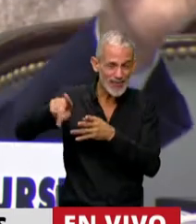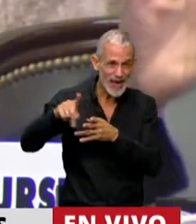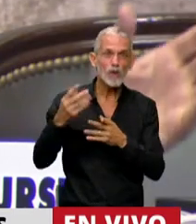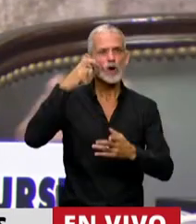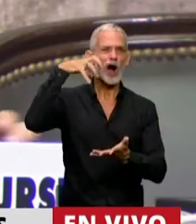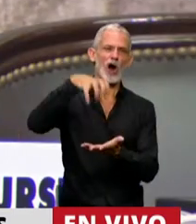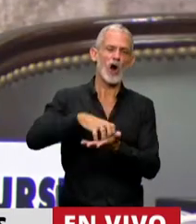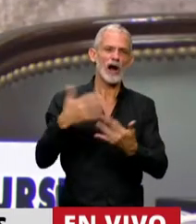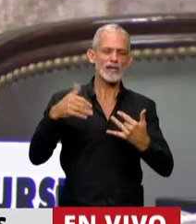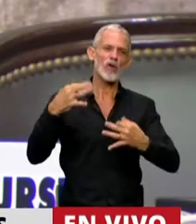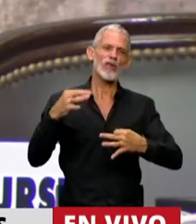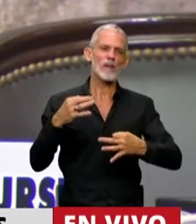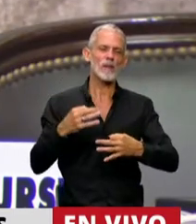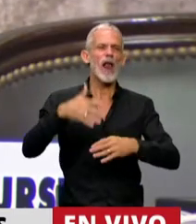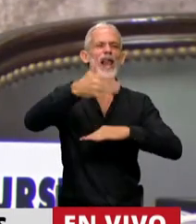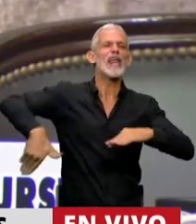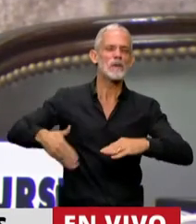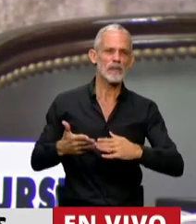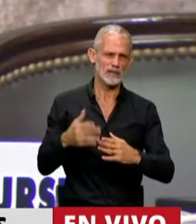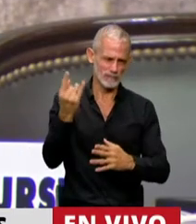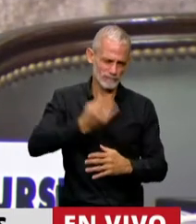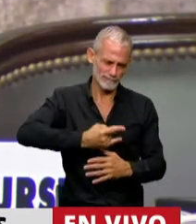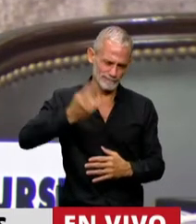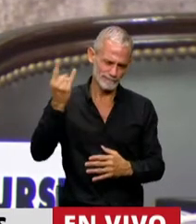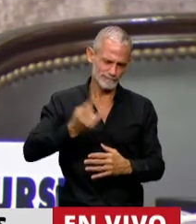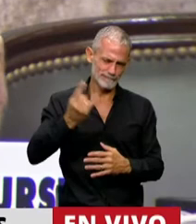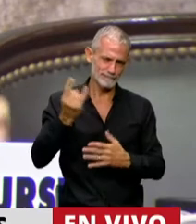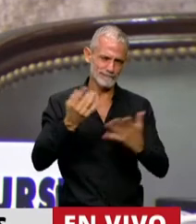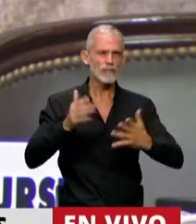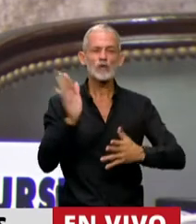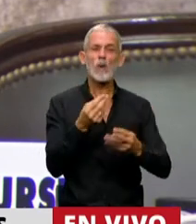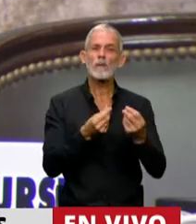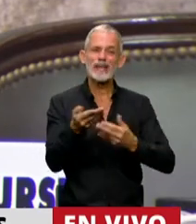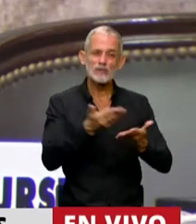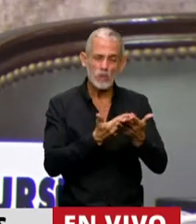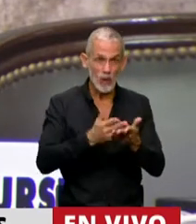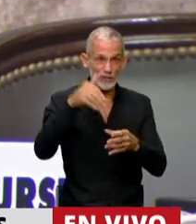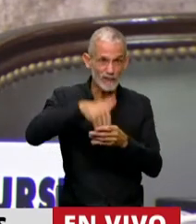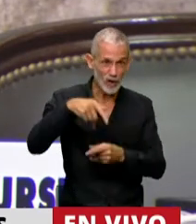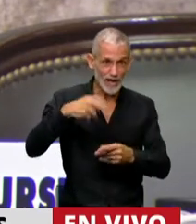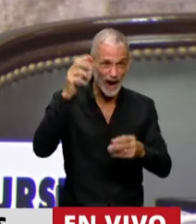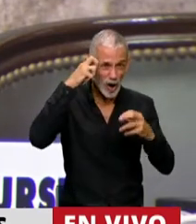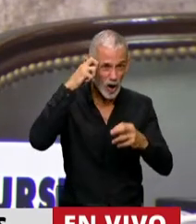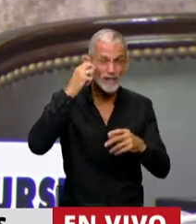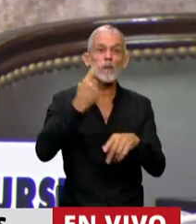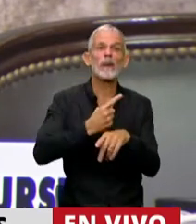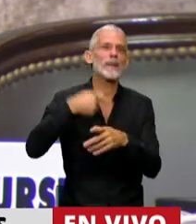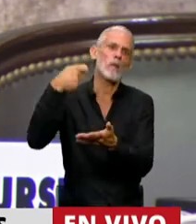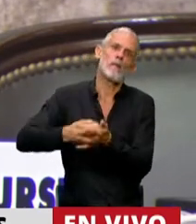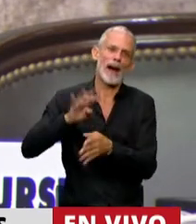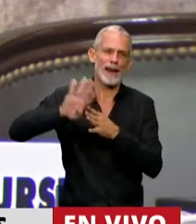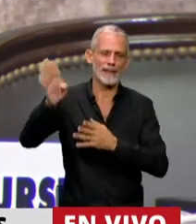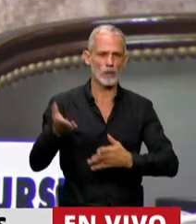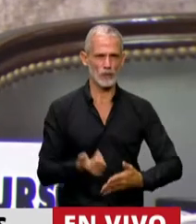que este Congreso le podría poner el límite, es una mentira total. Todos los presupuestos que se votan en este Congreso, lo primero es pagar la